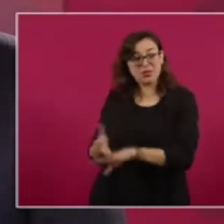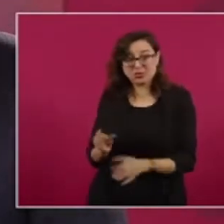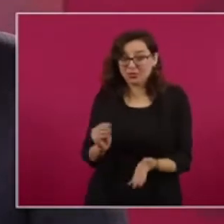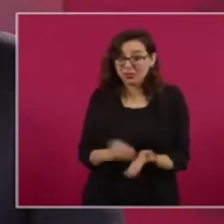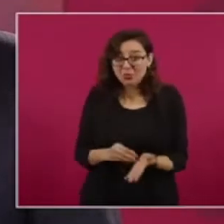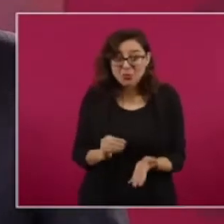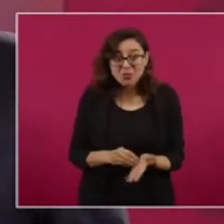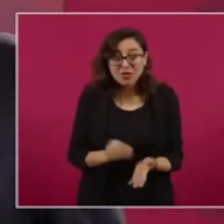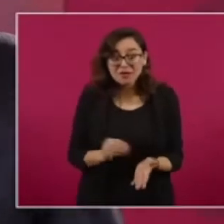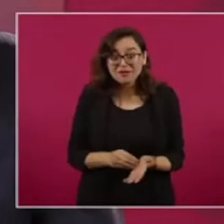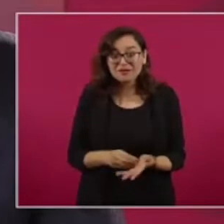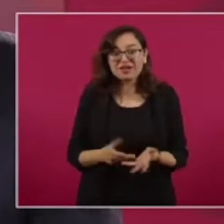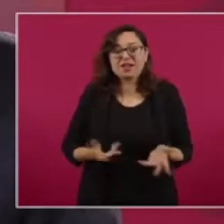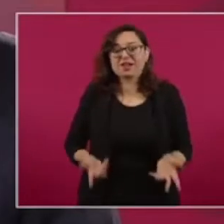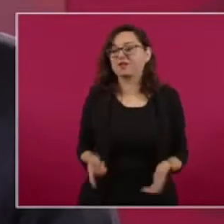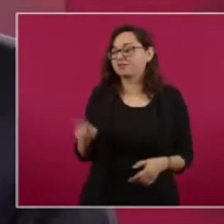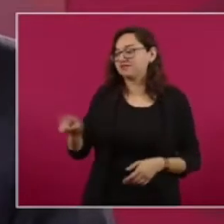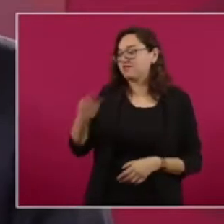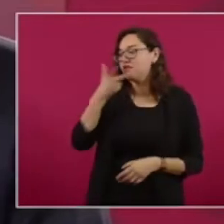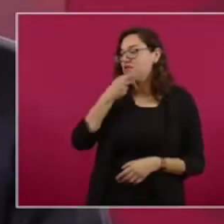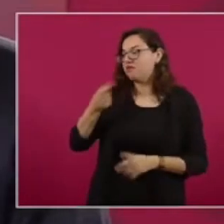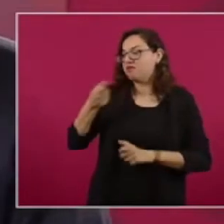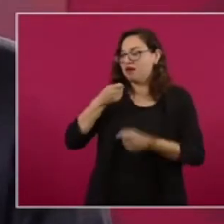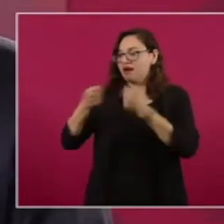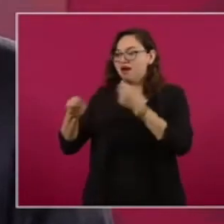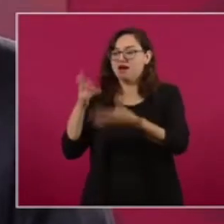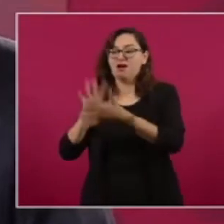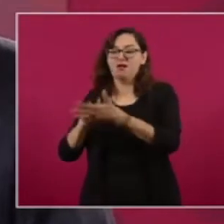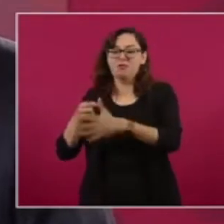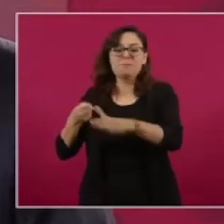se le condena al periodista,